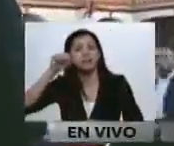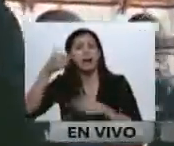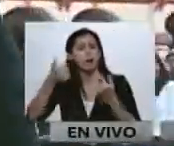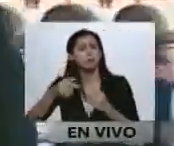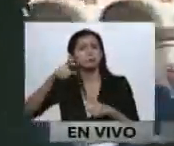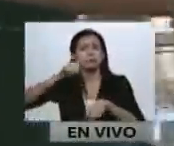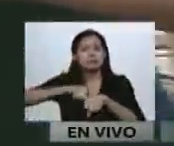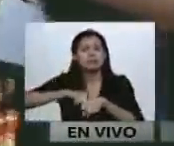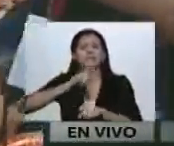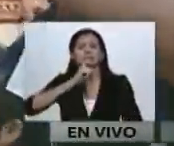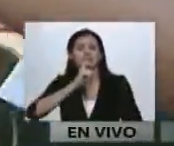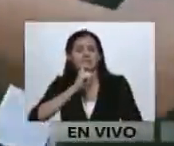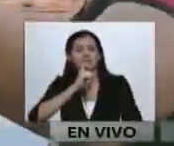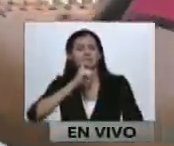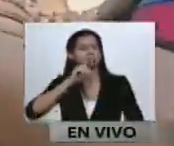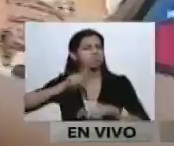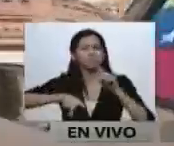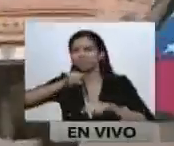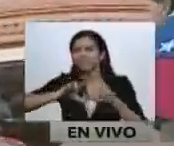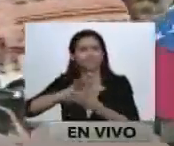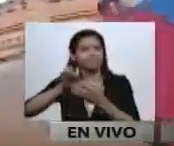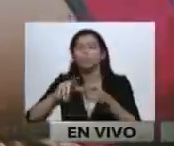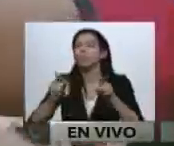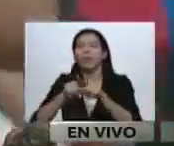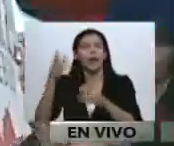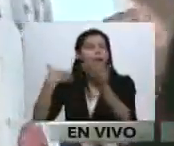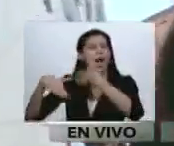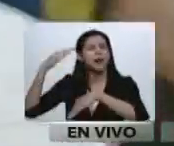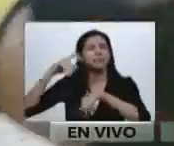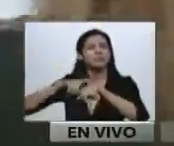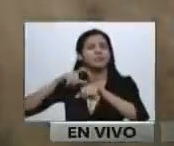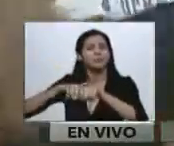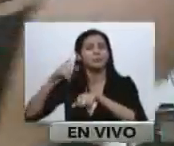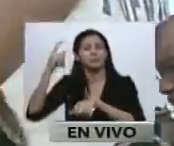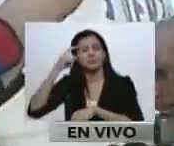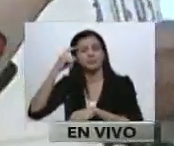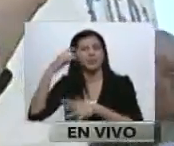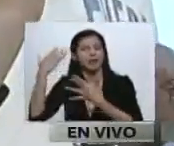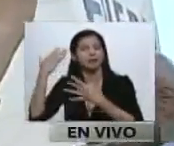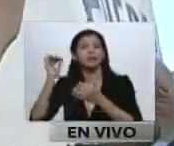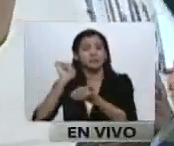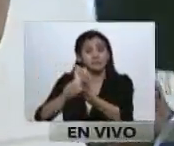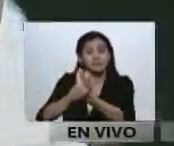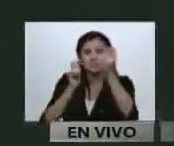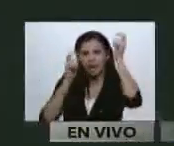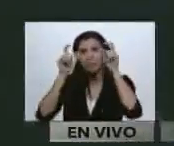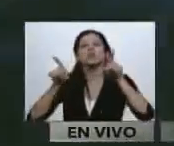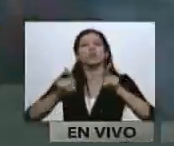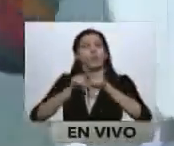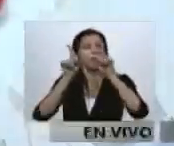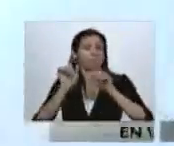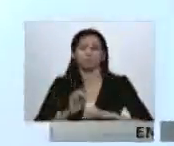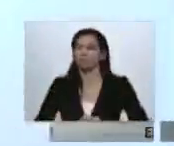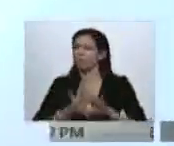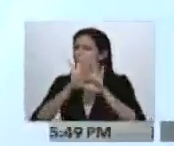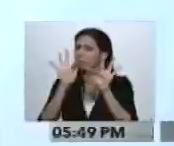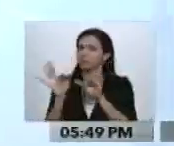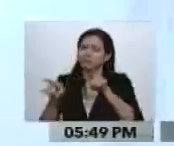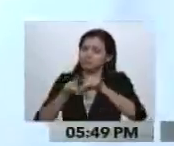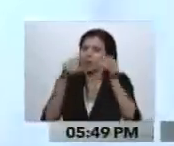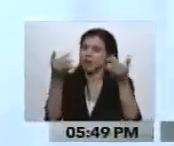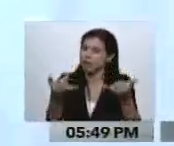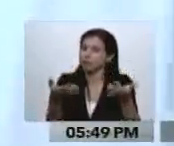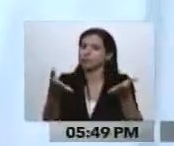dificultad tan parecidos al tiempo de Yare que transitó con triunfo el presidente Chávez.